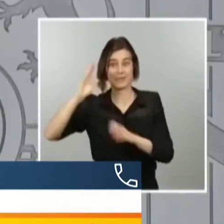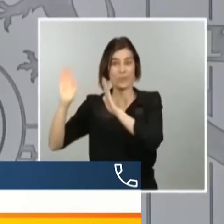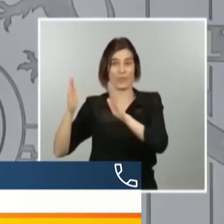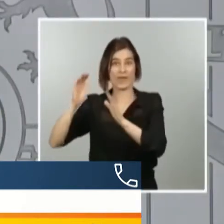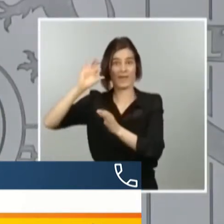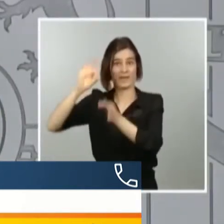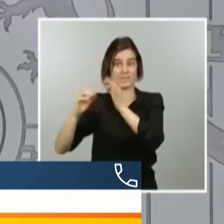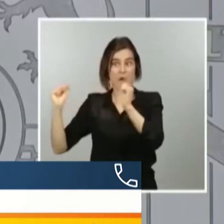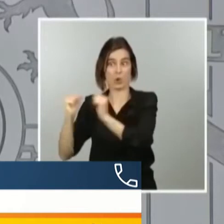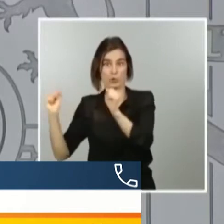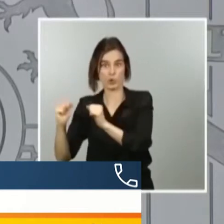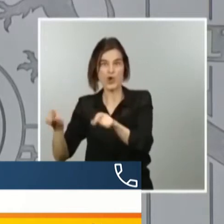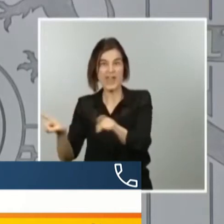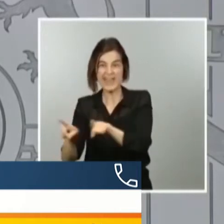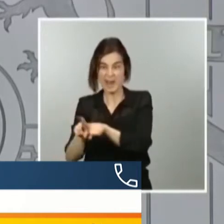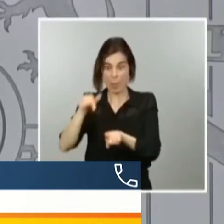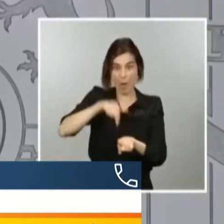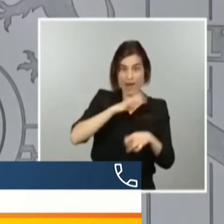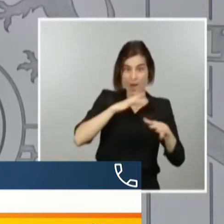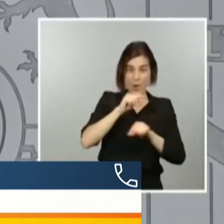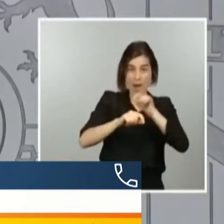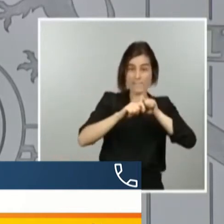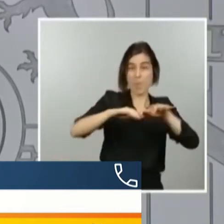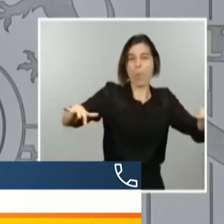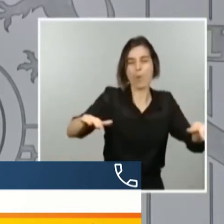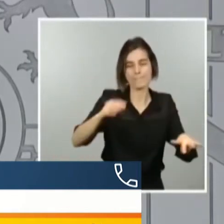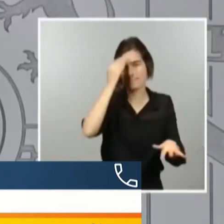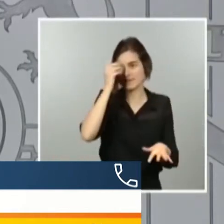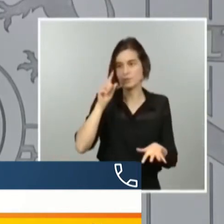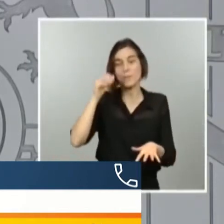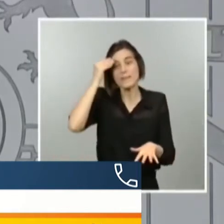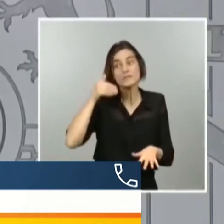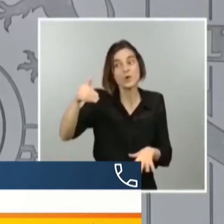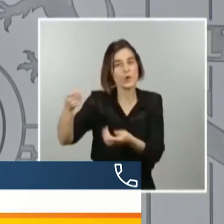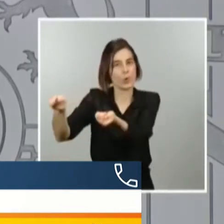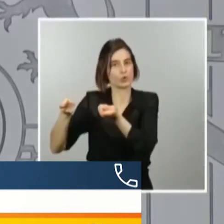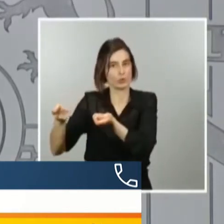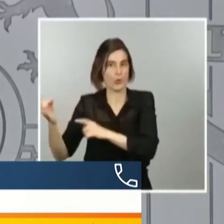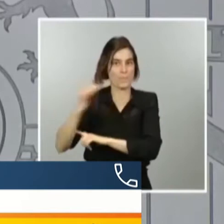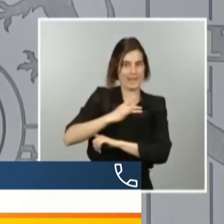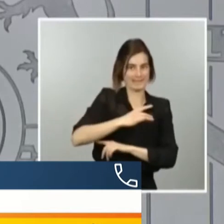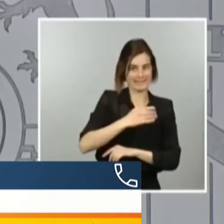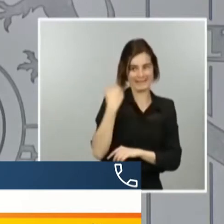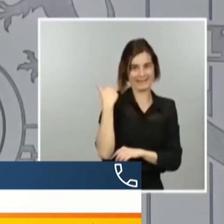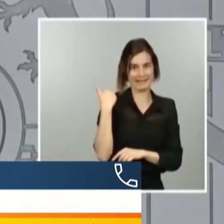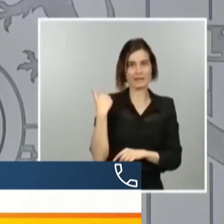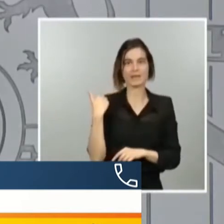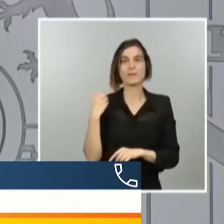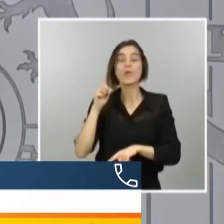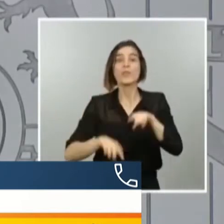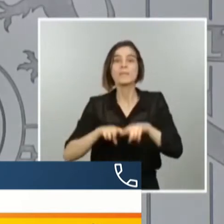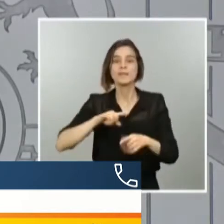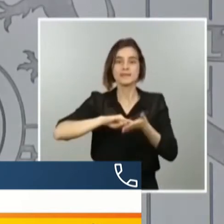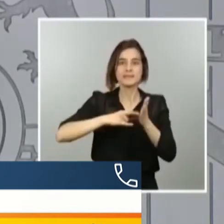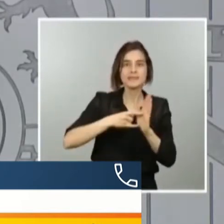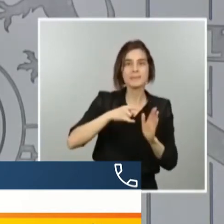No sé si me podés escuchar, yo escucho medio cortado. Sí, sí. Sofía, quería preguntarte cuál es la explicación que le encuentran al rebrote. ¿Tiene